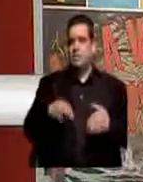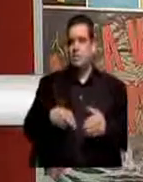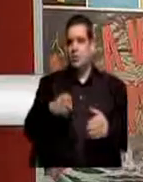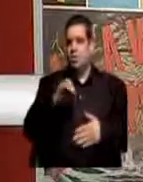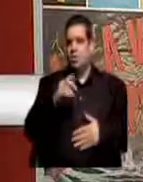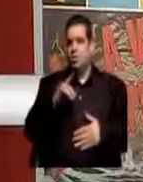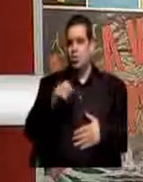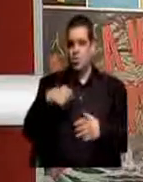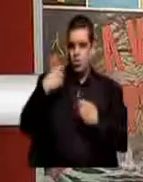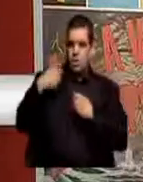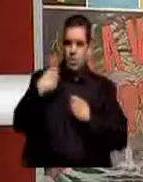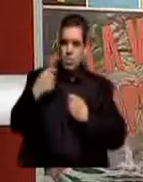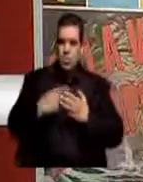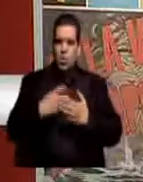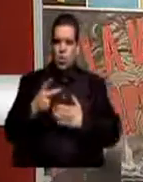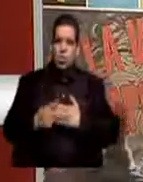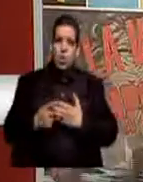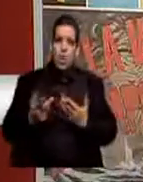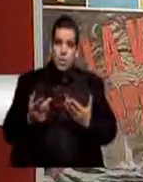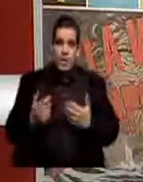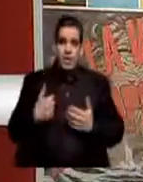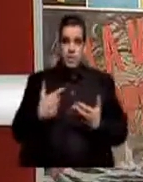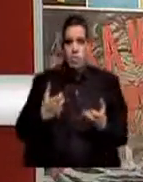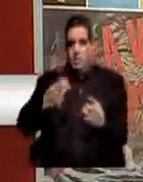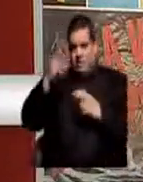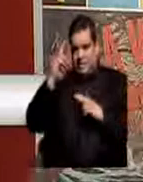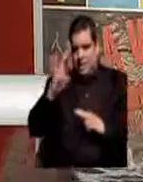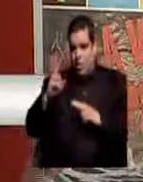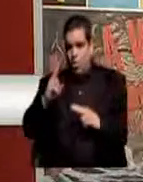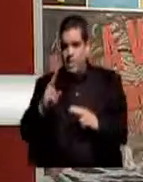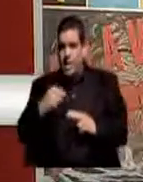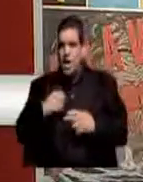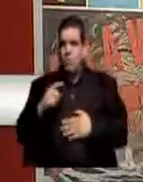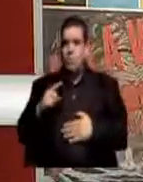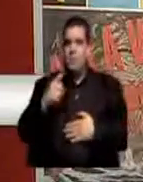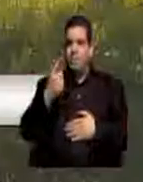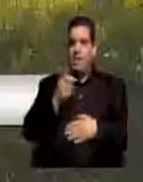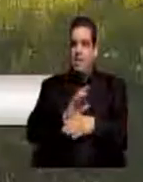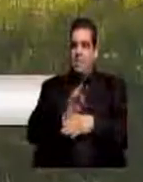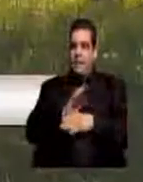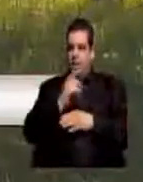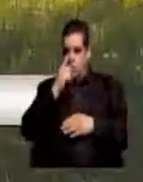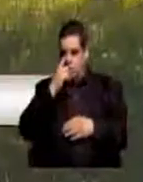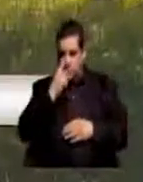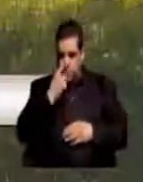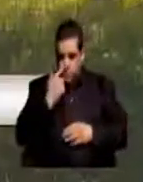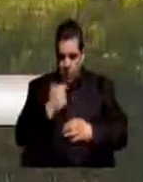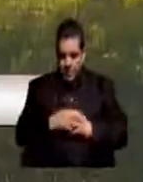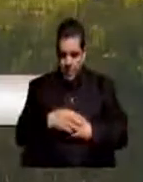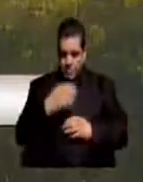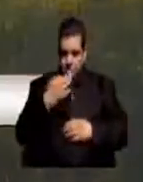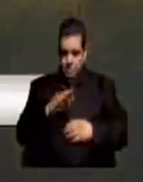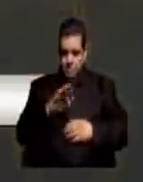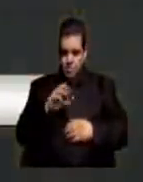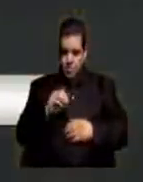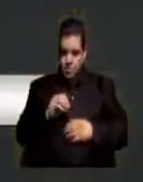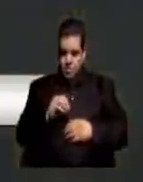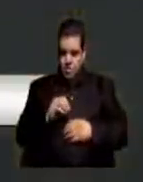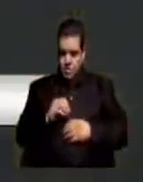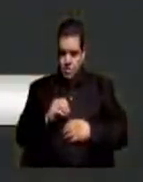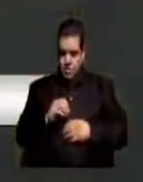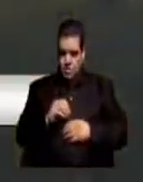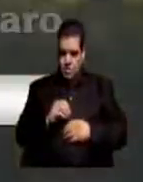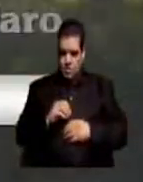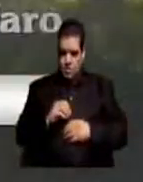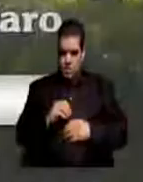cuando grabábamos los programas, y quise rendirle un homenaje con mi primera película. En el 1990, el cineasta realizó su